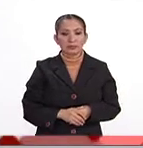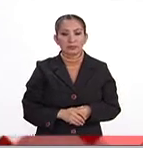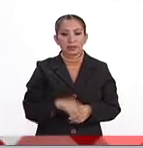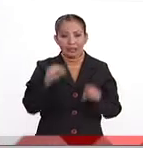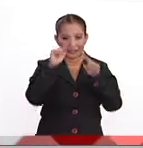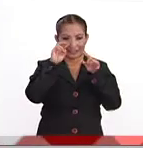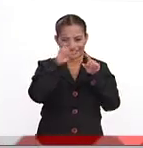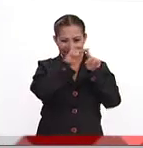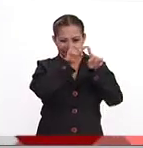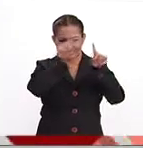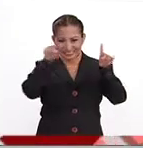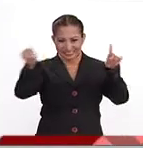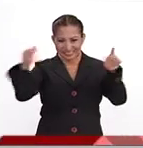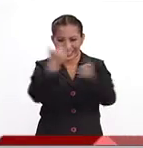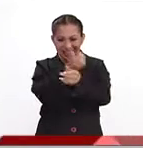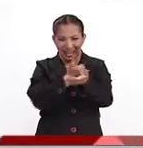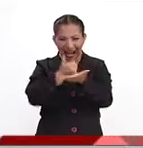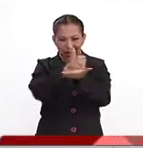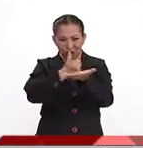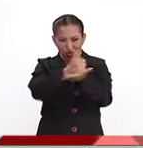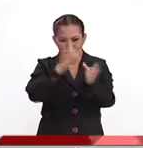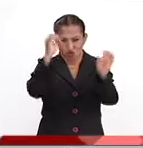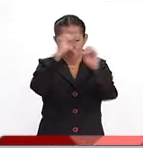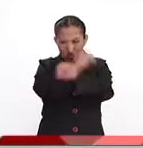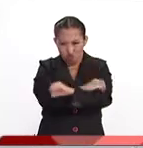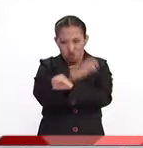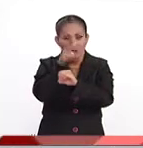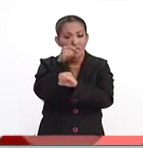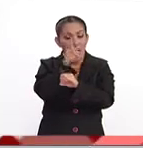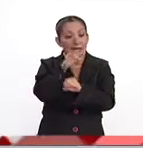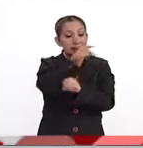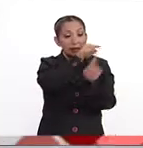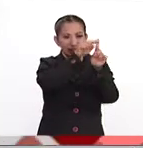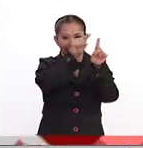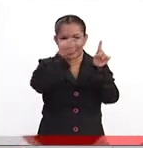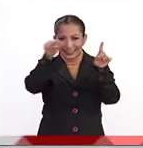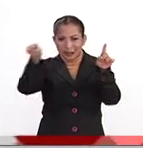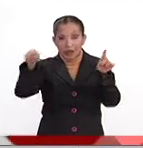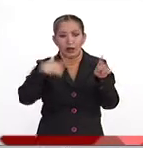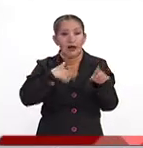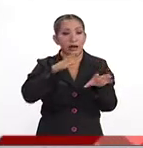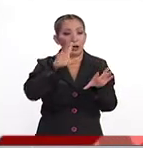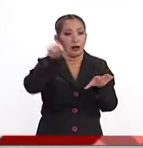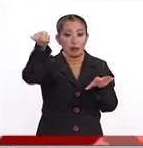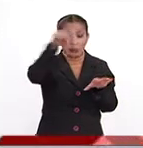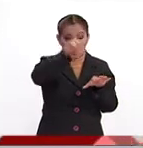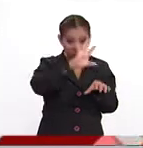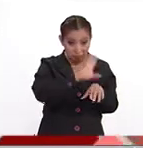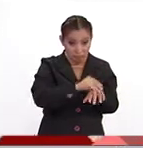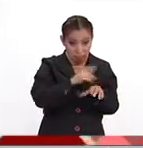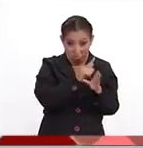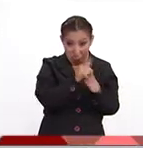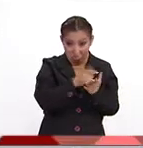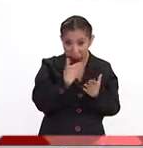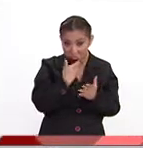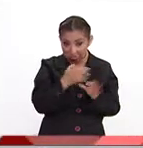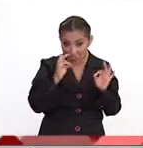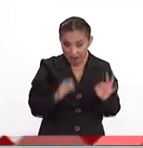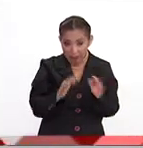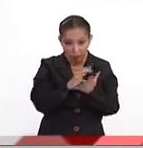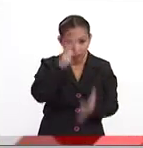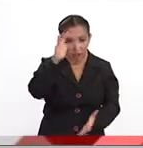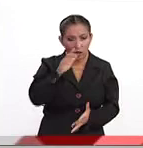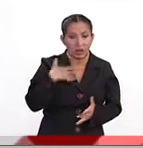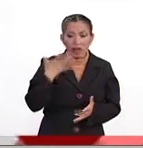Esa línea azul oscura es los que crean que es legal en todos los casos, en la mayor parte de los casos,